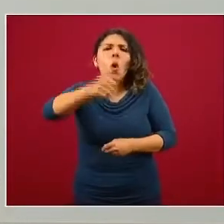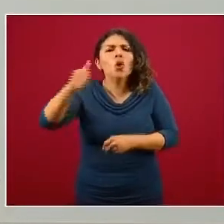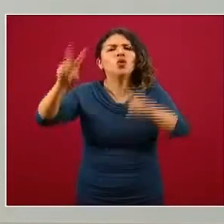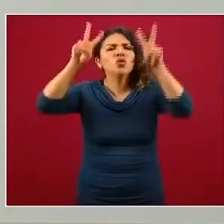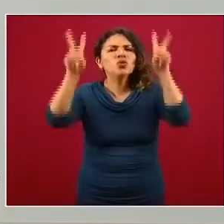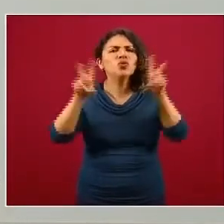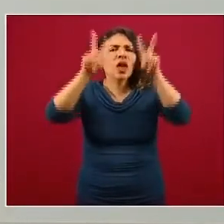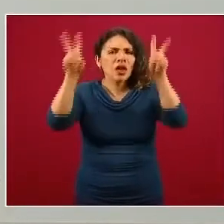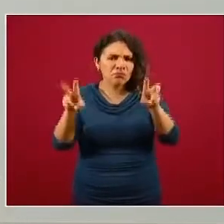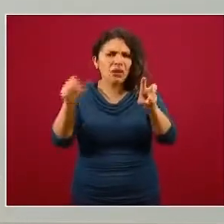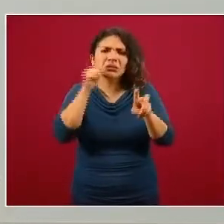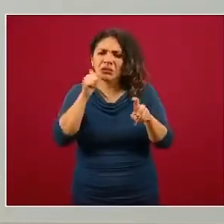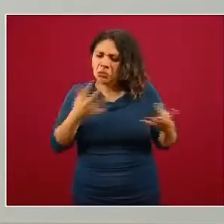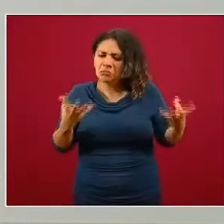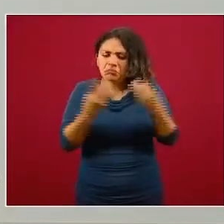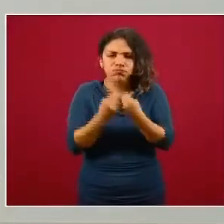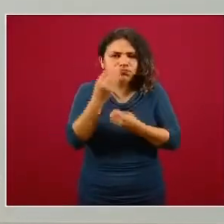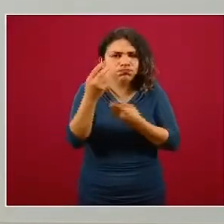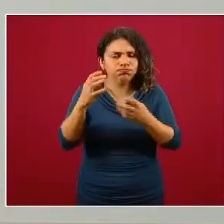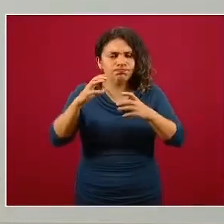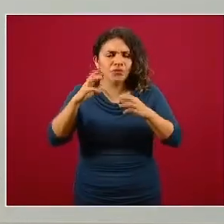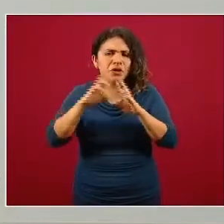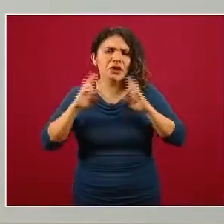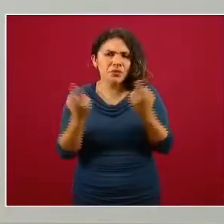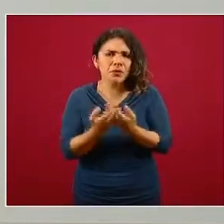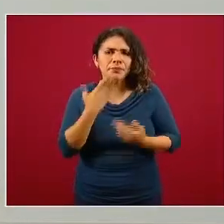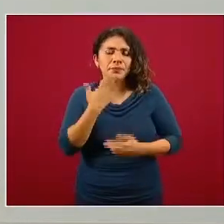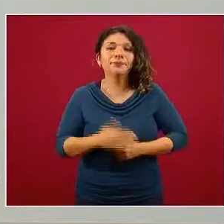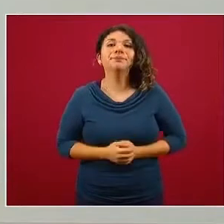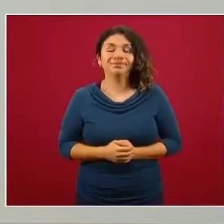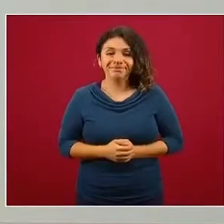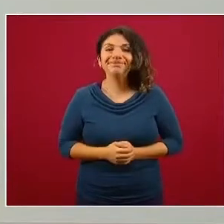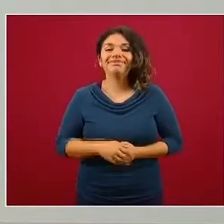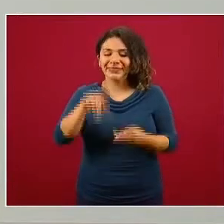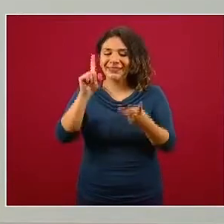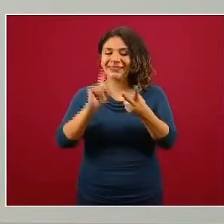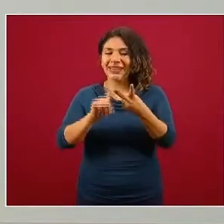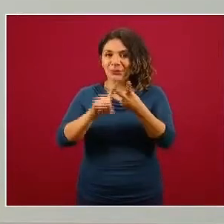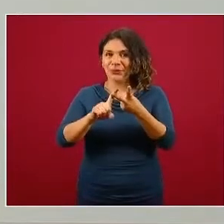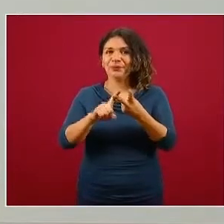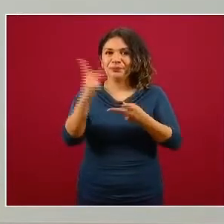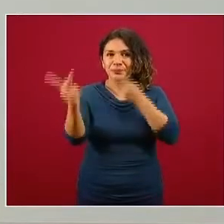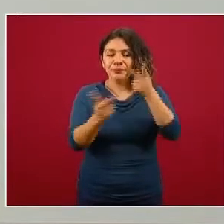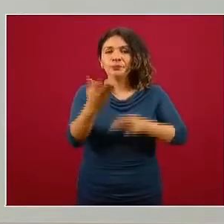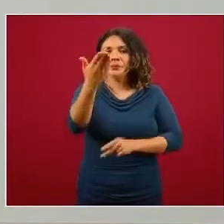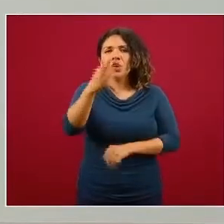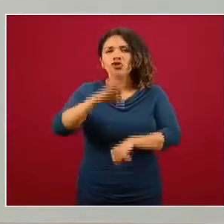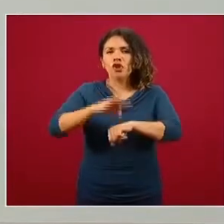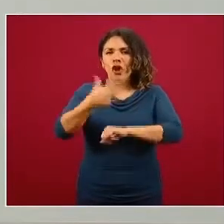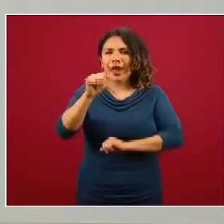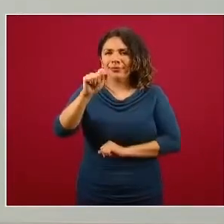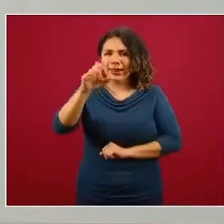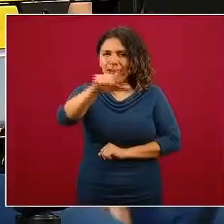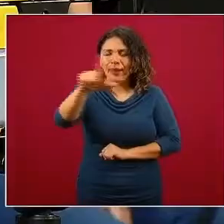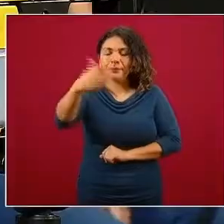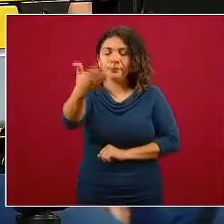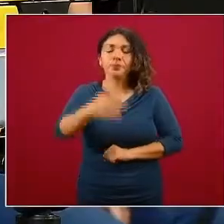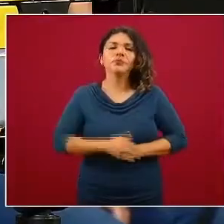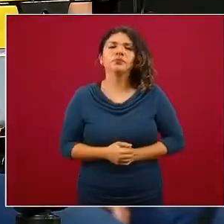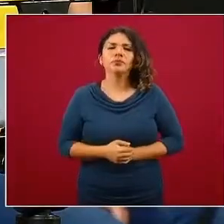temáticas se han realizado estas reuniones. Gracias. Y mi segunda pregunta, doctor Gatell, en